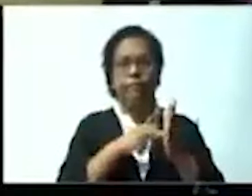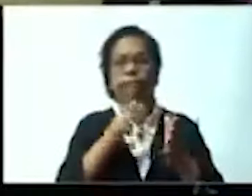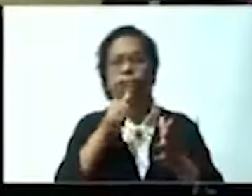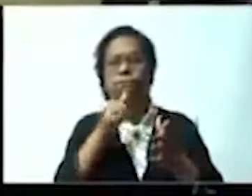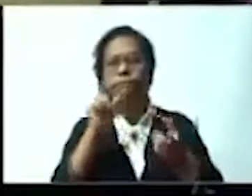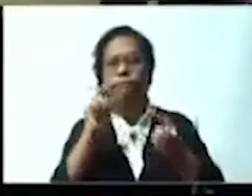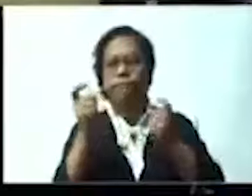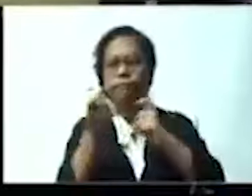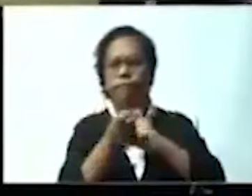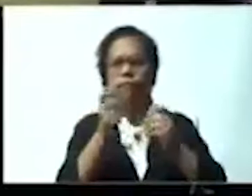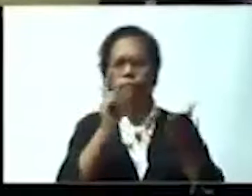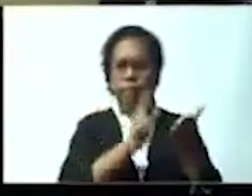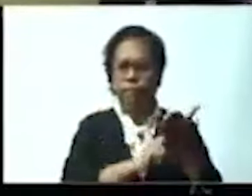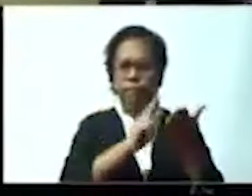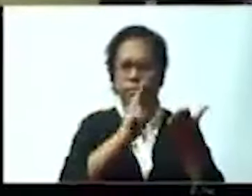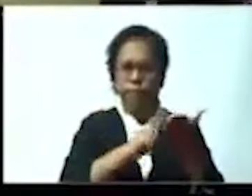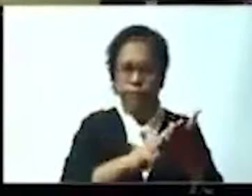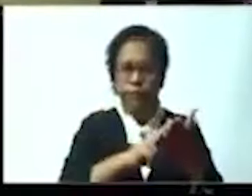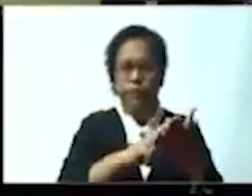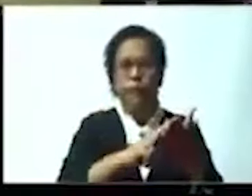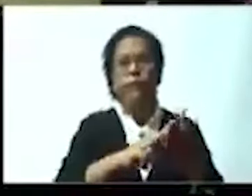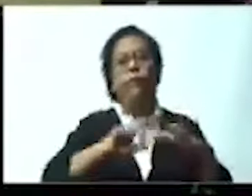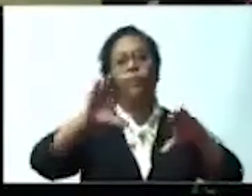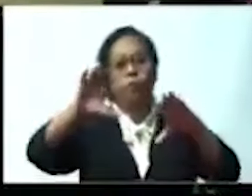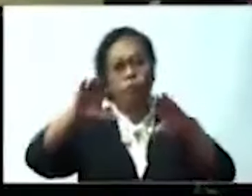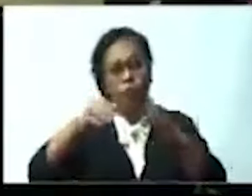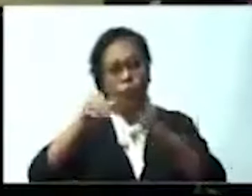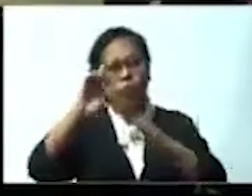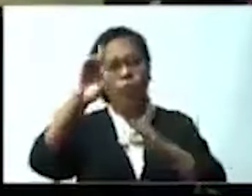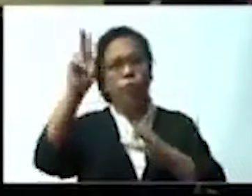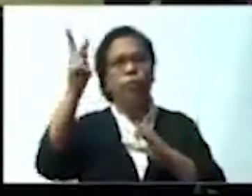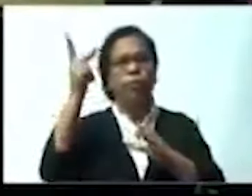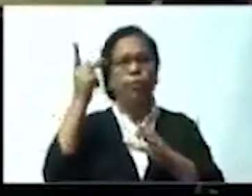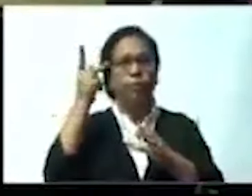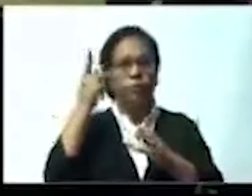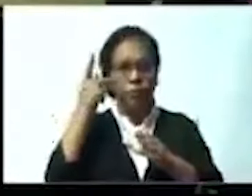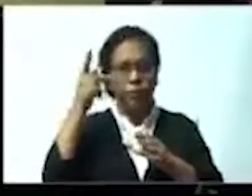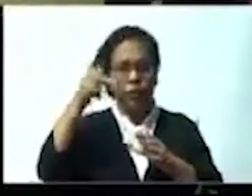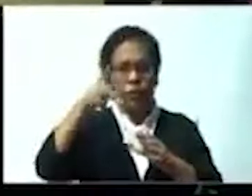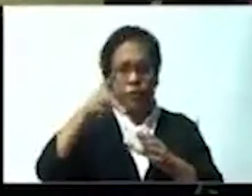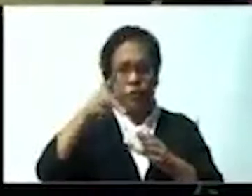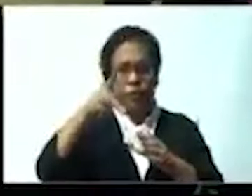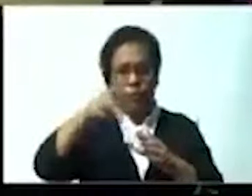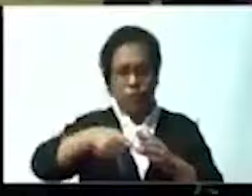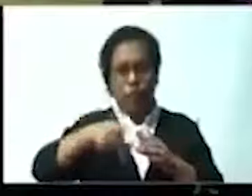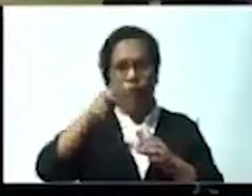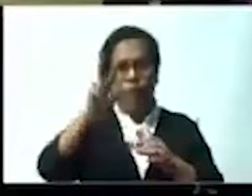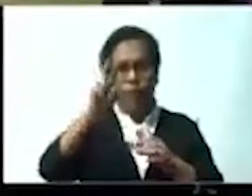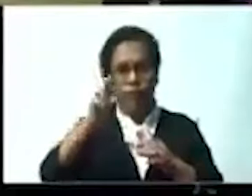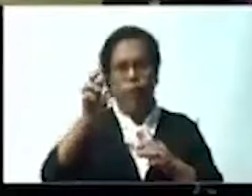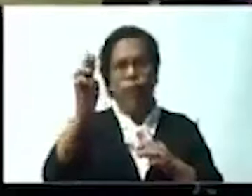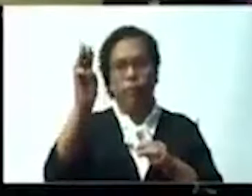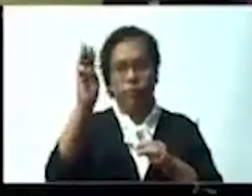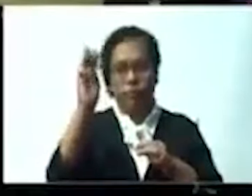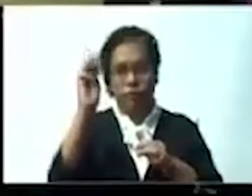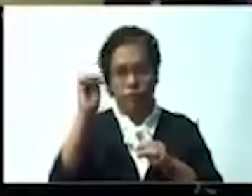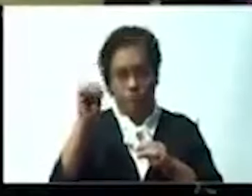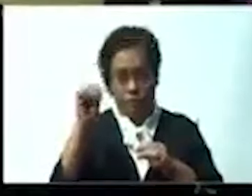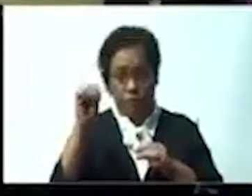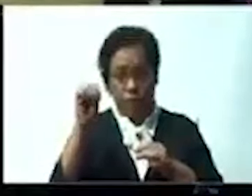PRMistas, incluyendo, vuelvo y repito, el padre del presidente, que en paz descanse. Pero adicionalmente,